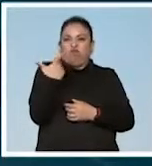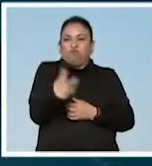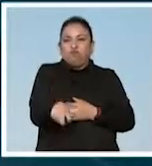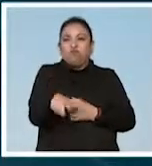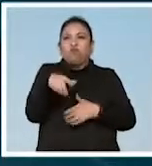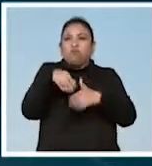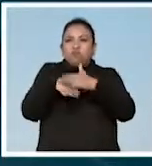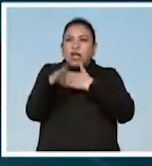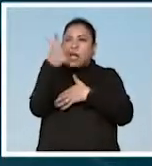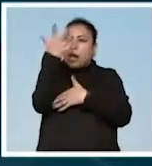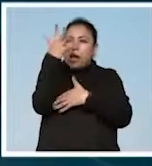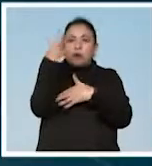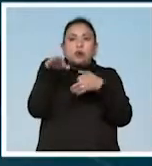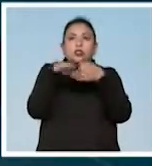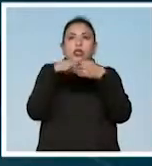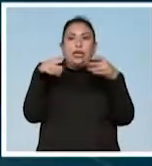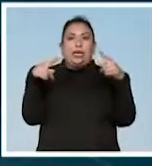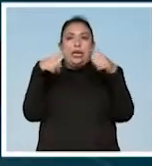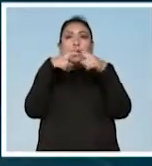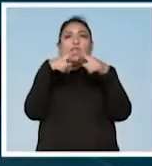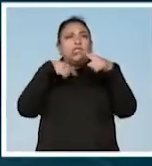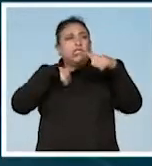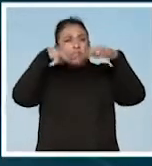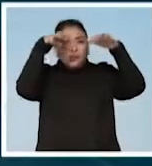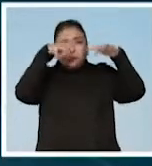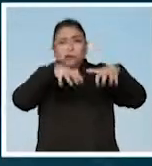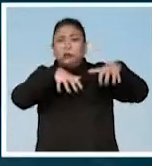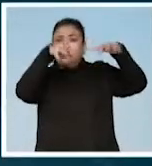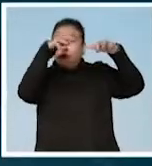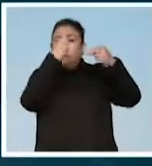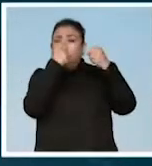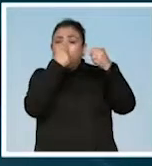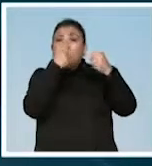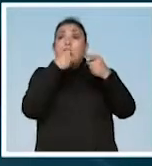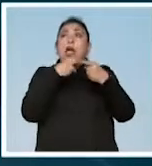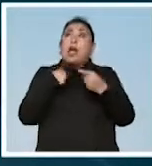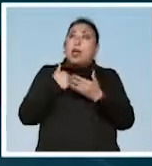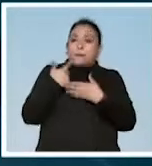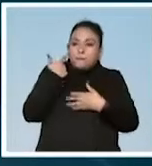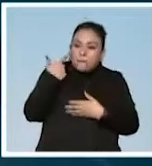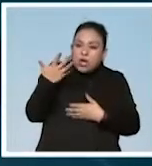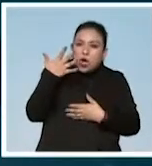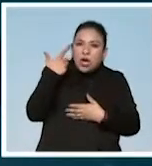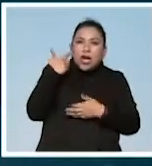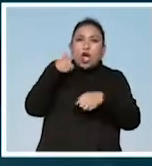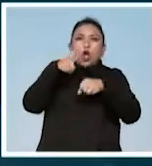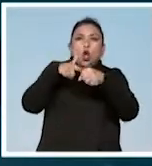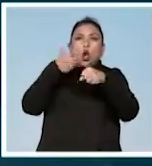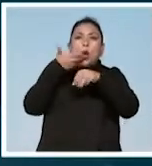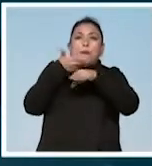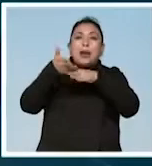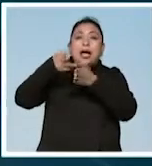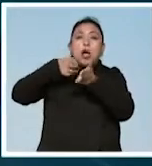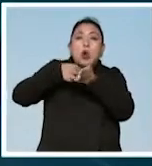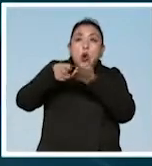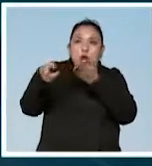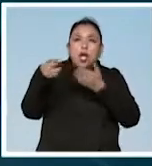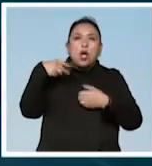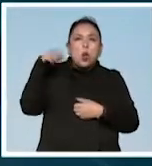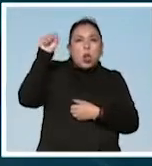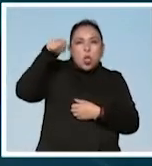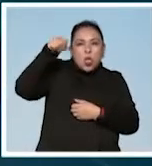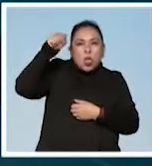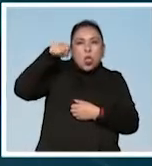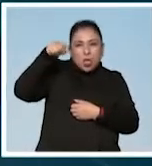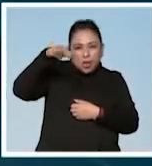refugió en un árbol cerca de un templo mientras llovía muy fuerte. Y cuando esperaba, vio una gata color blanco y negro que le hacía señas para